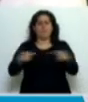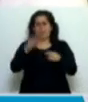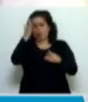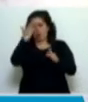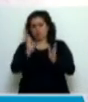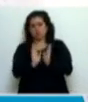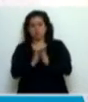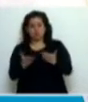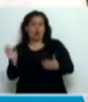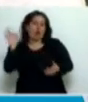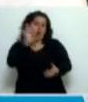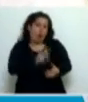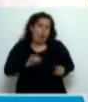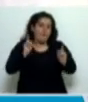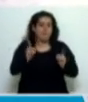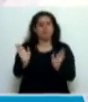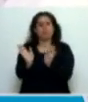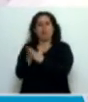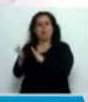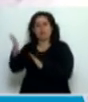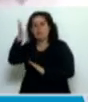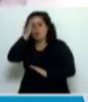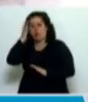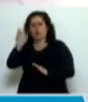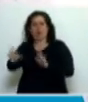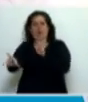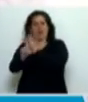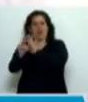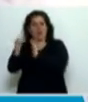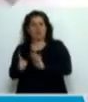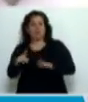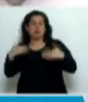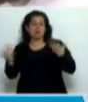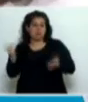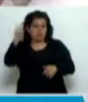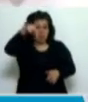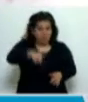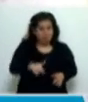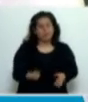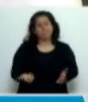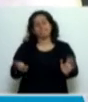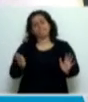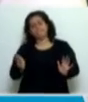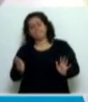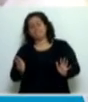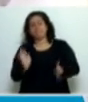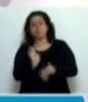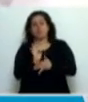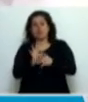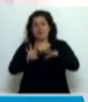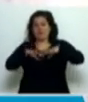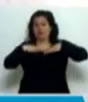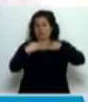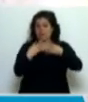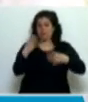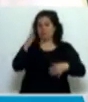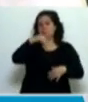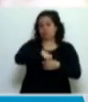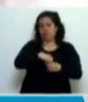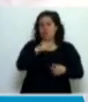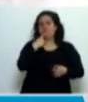o bien el memorando de Irán. Entonces, hoy se pretende esta Cámara nuevamente, por una